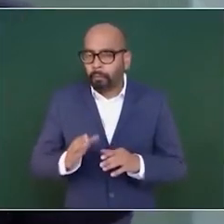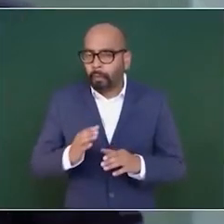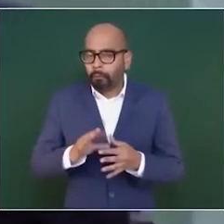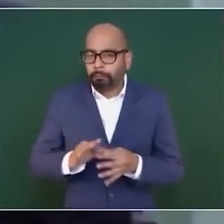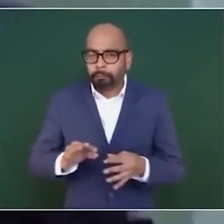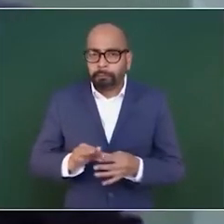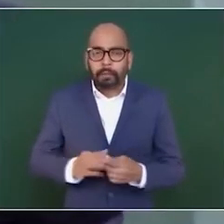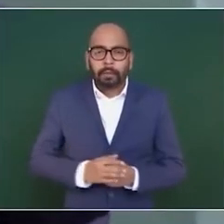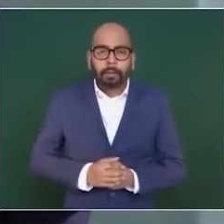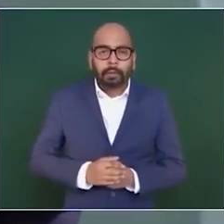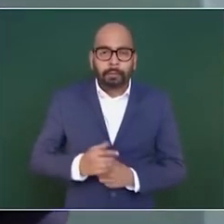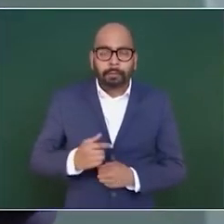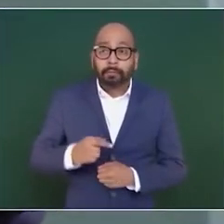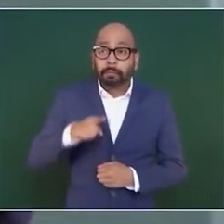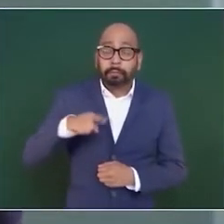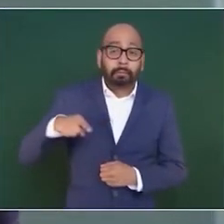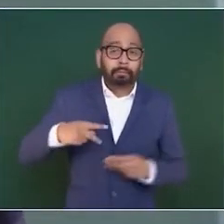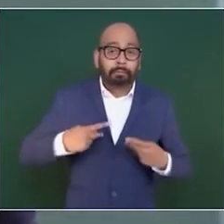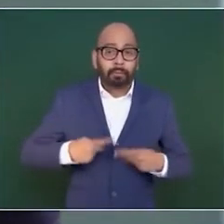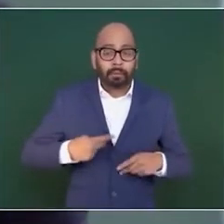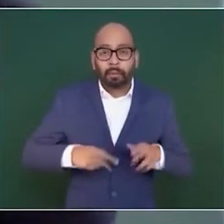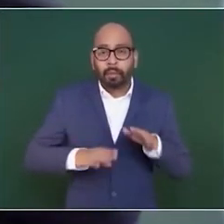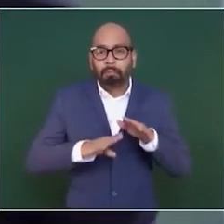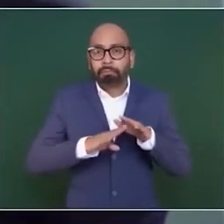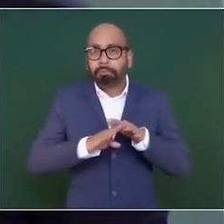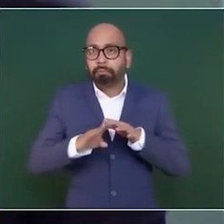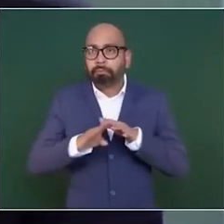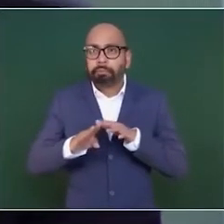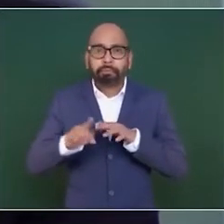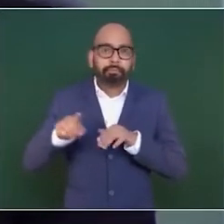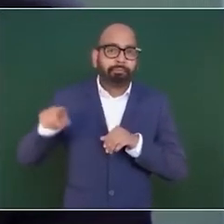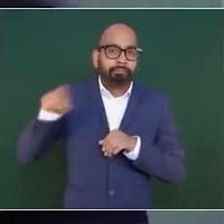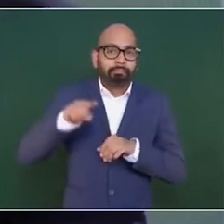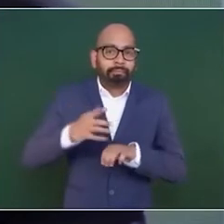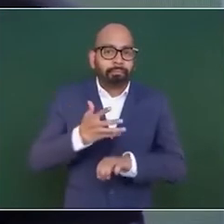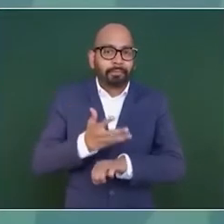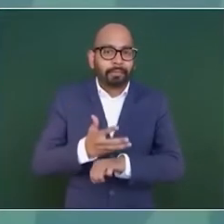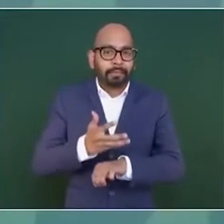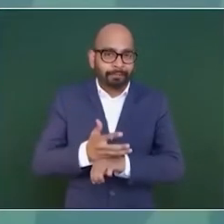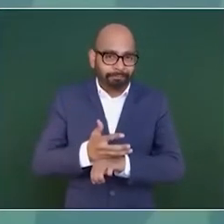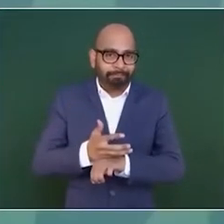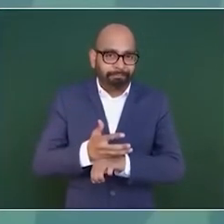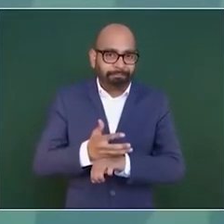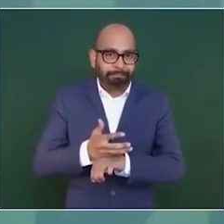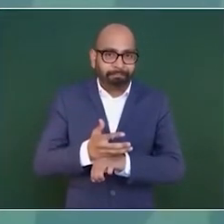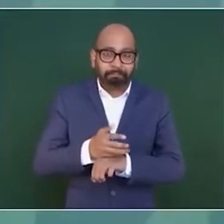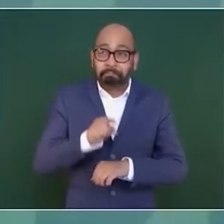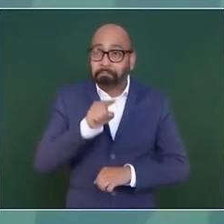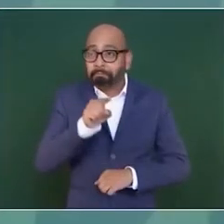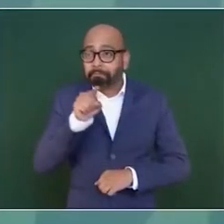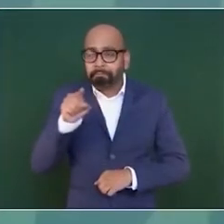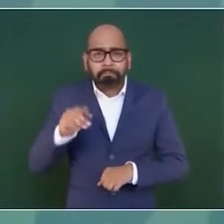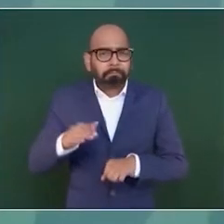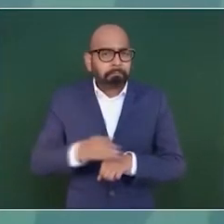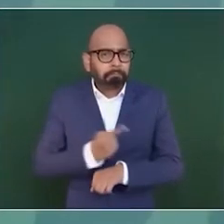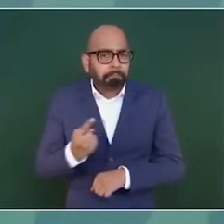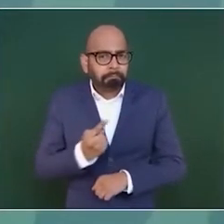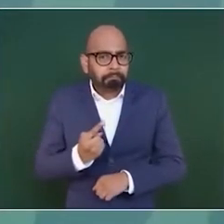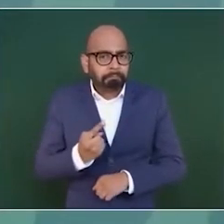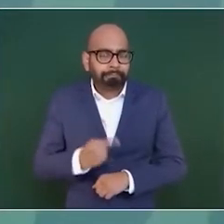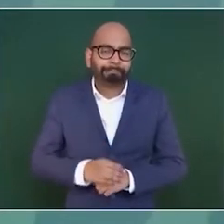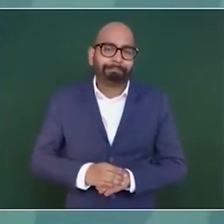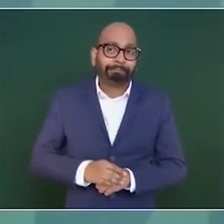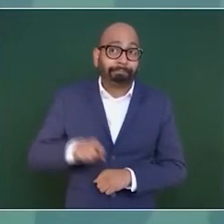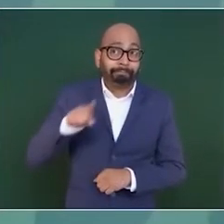paisanos michoacanos que están en Estados Unidos porque están ayudando mucho